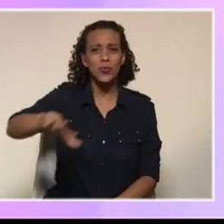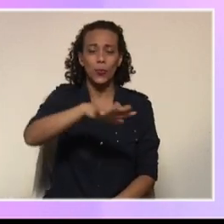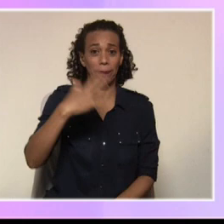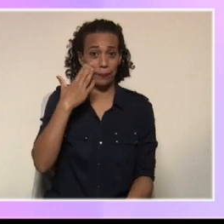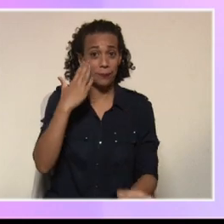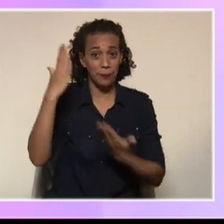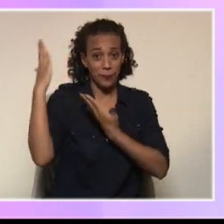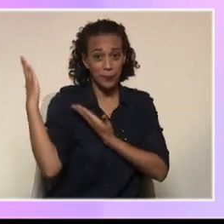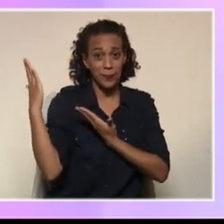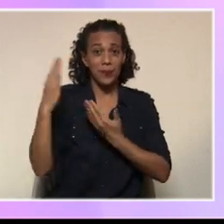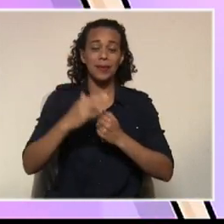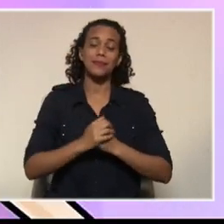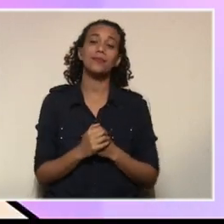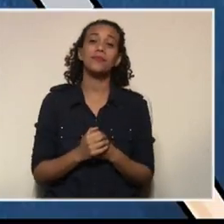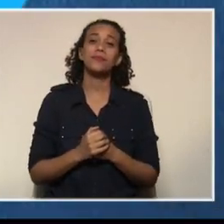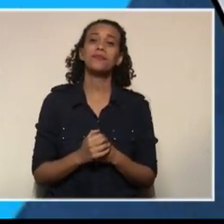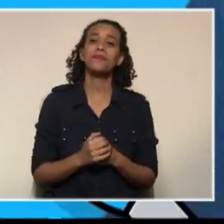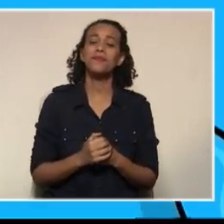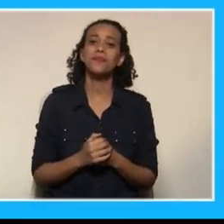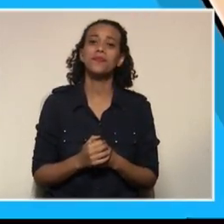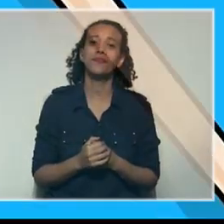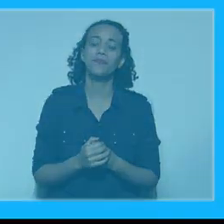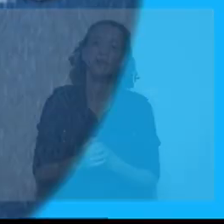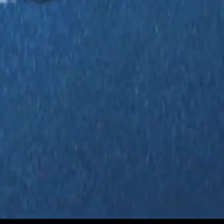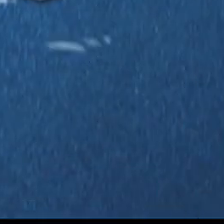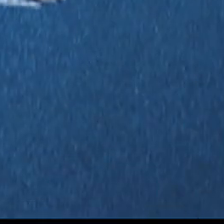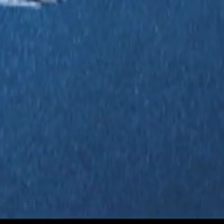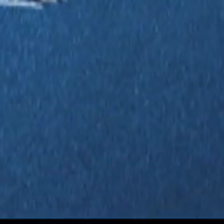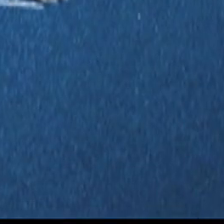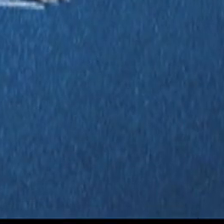siguiente material de efemérides.